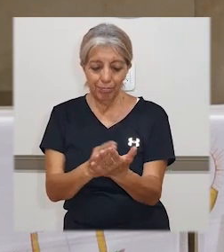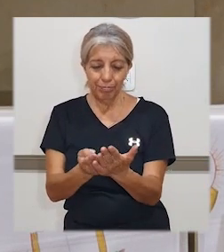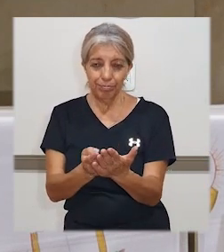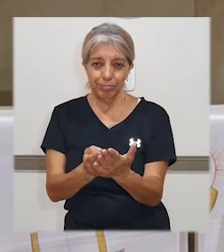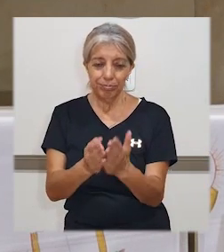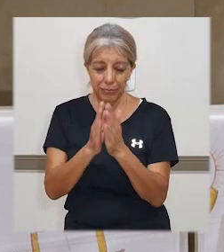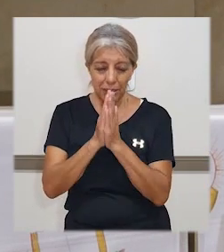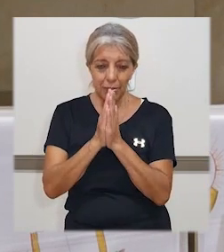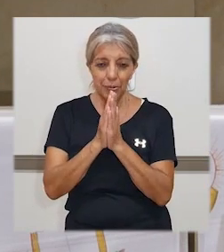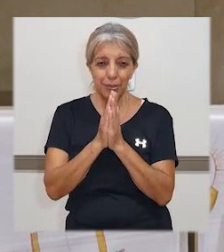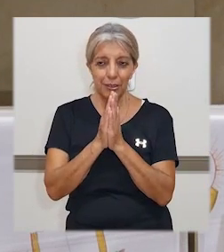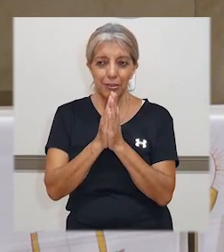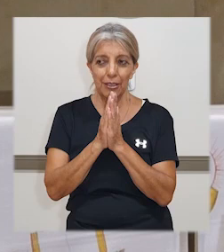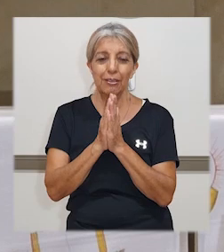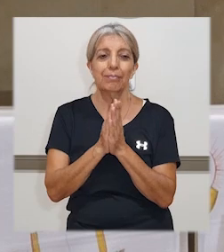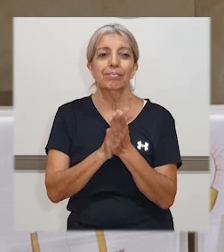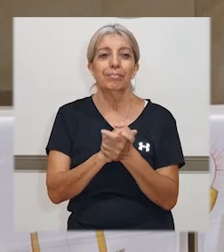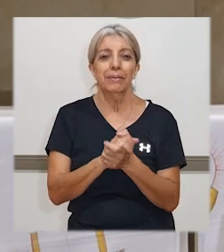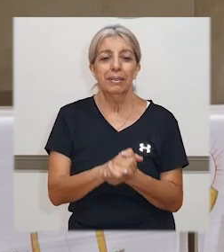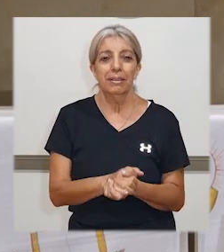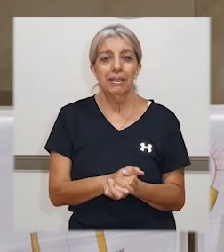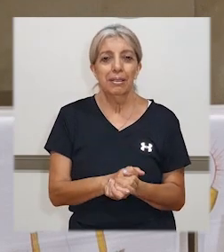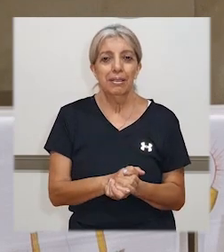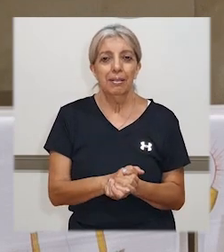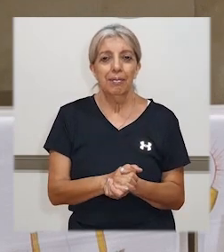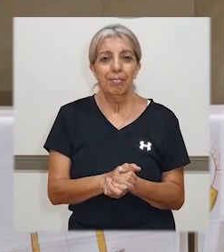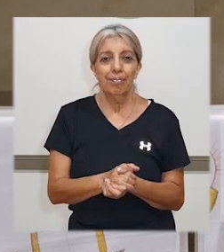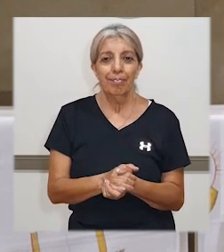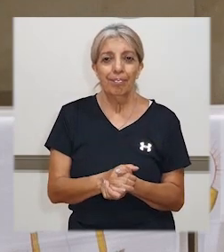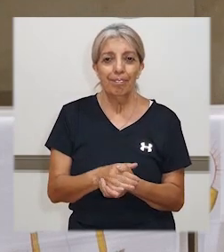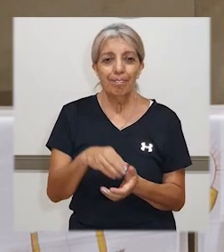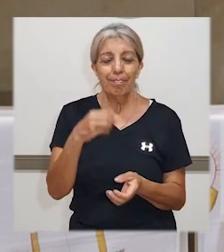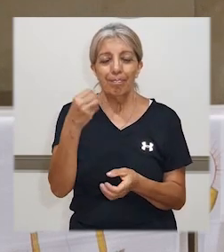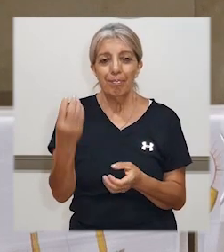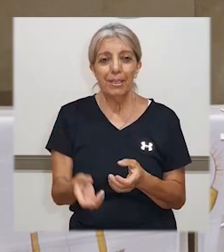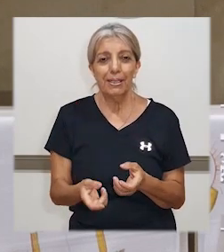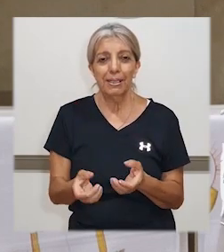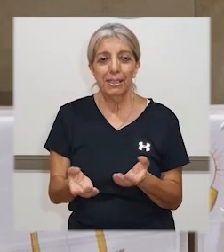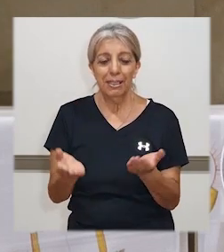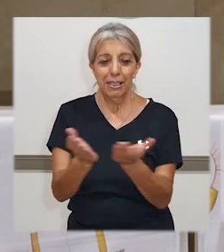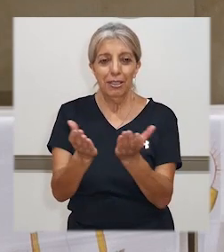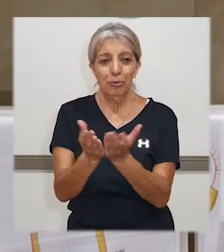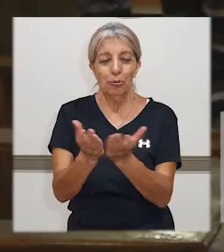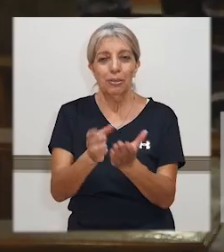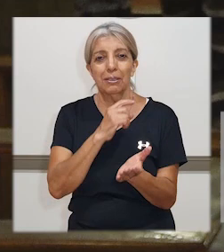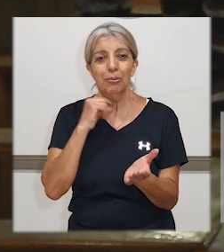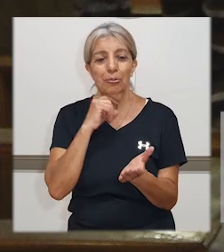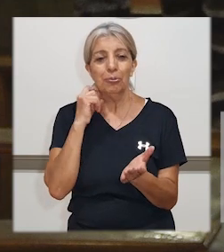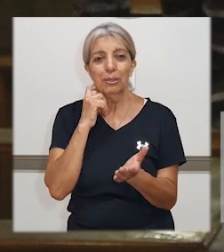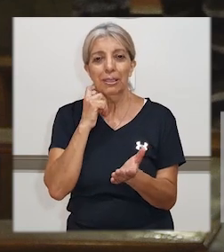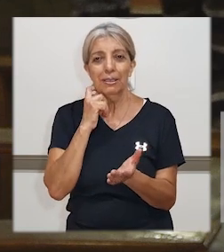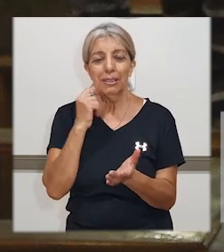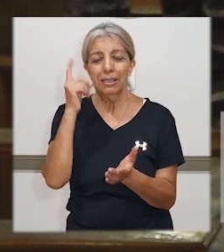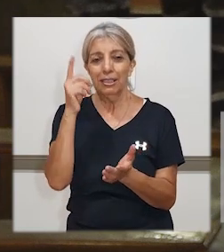las vocaciones de la Iglesia Diocesana, pidiendo de manera especial en este domingo del Buen Pastor que el Señor